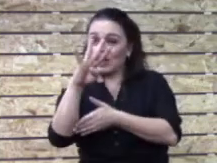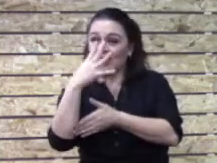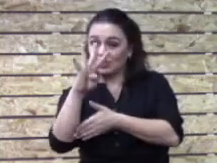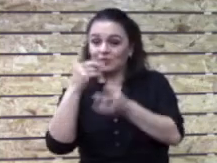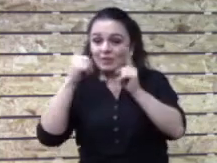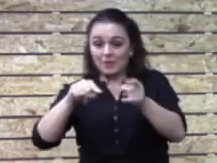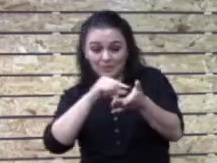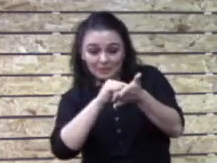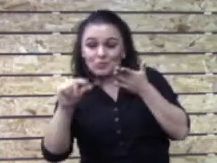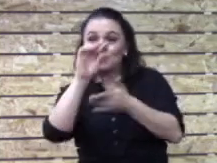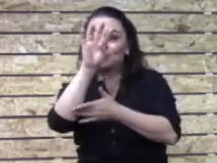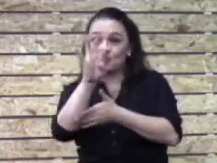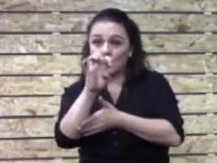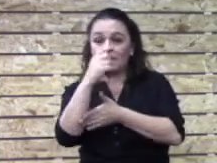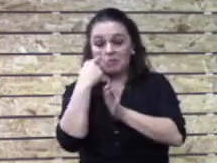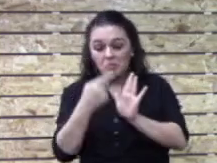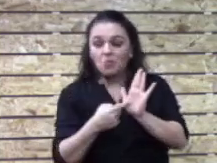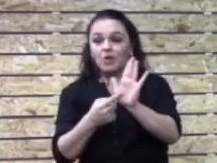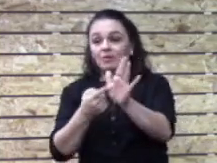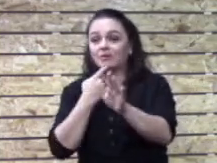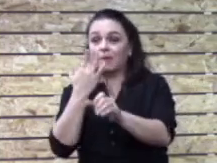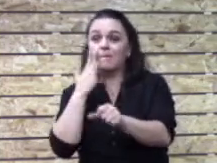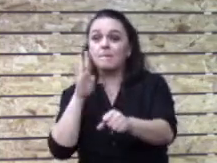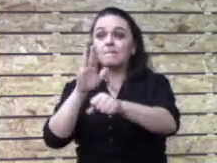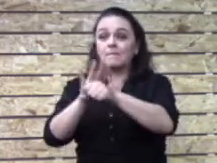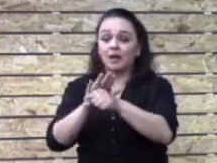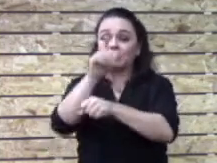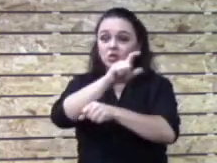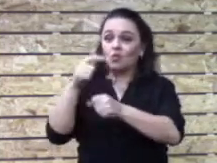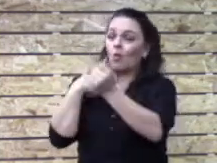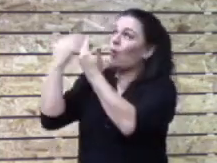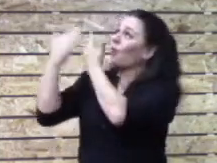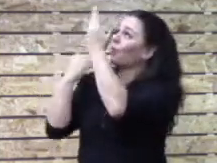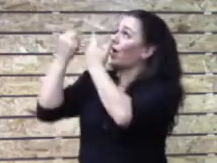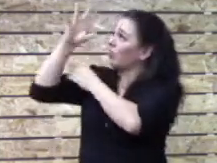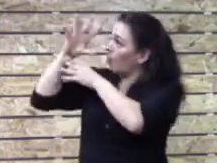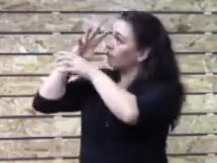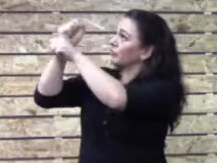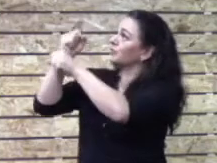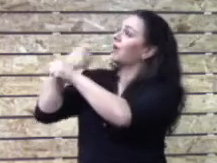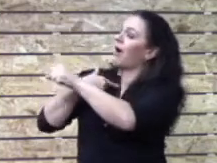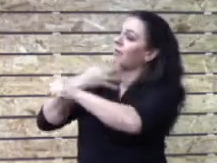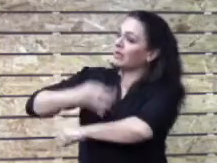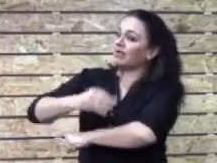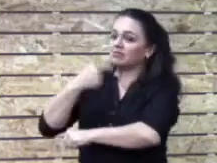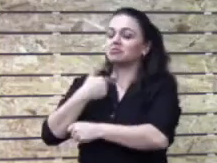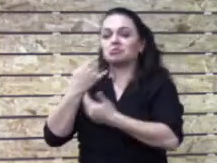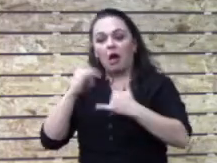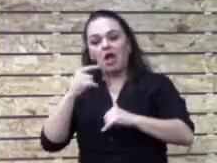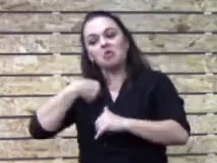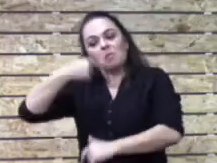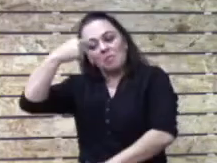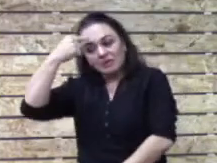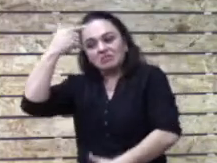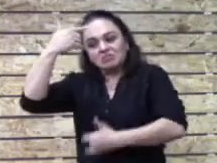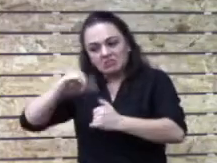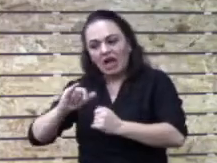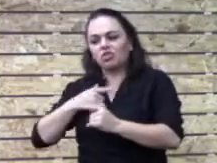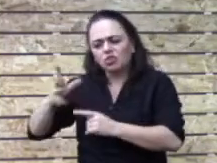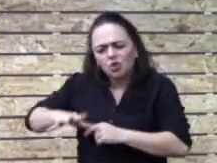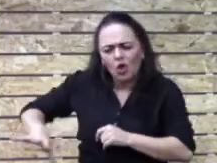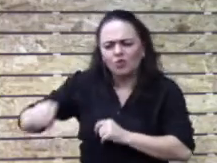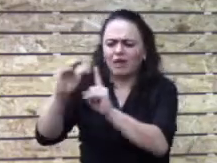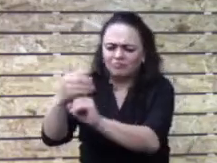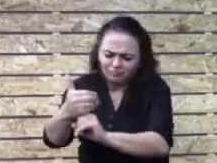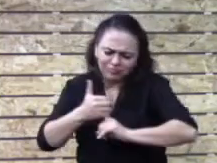verso 9 hace estas promesas a quienes ponen su confianza en el Señor. Entonces yo pensé que se habían convertido y que ahora todos